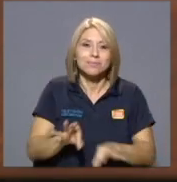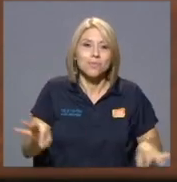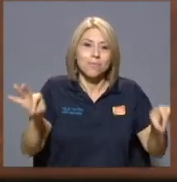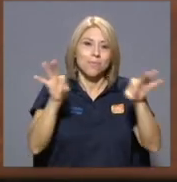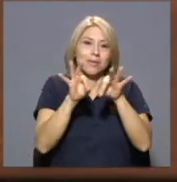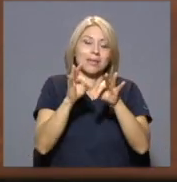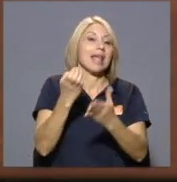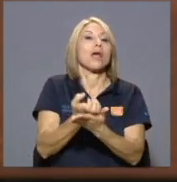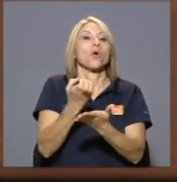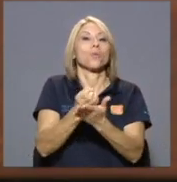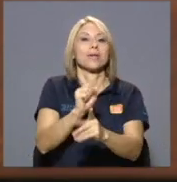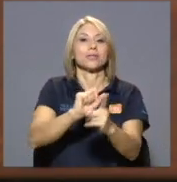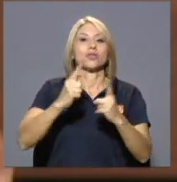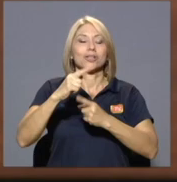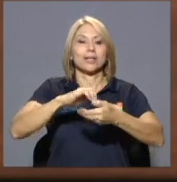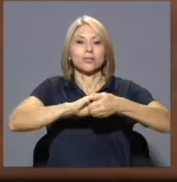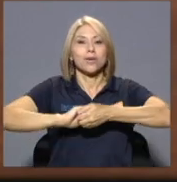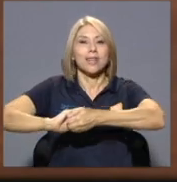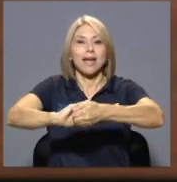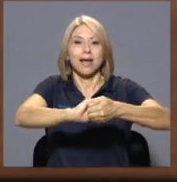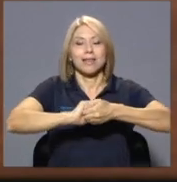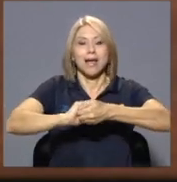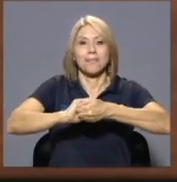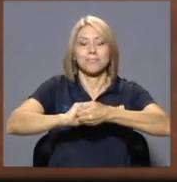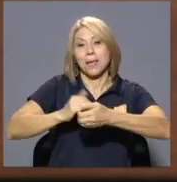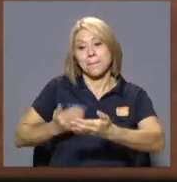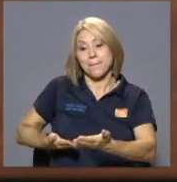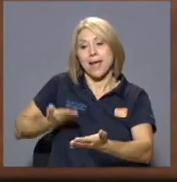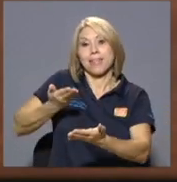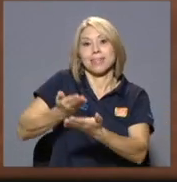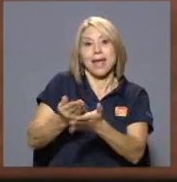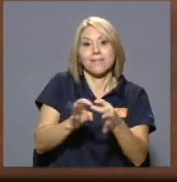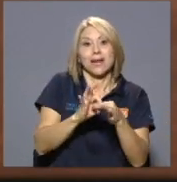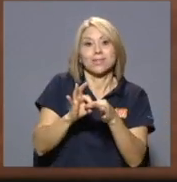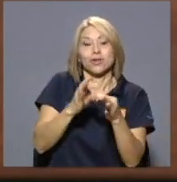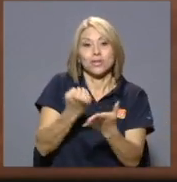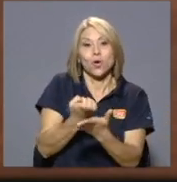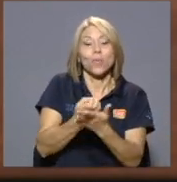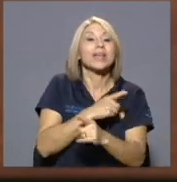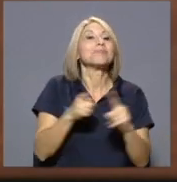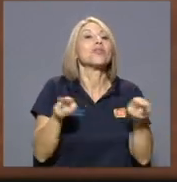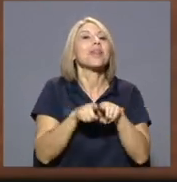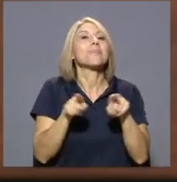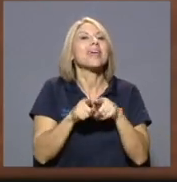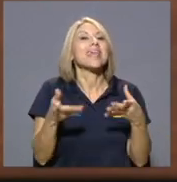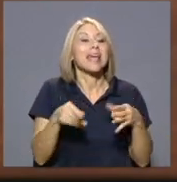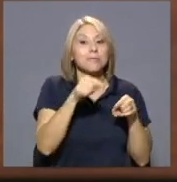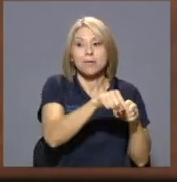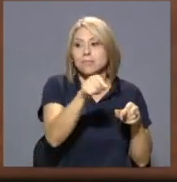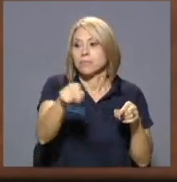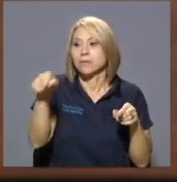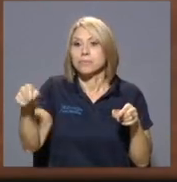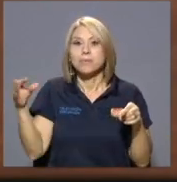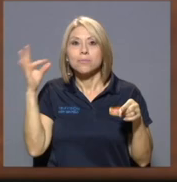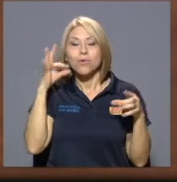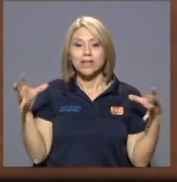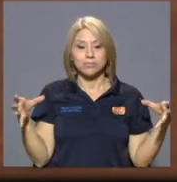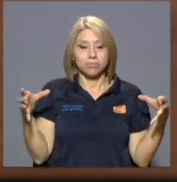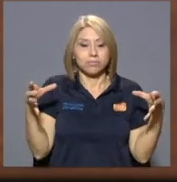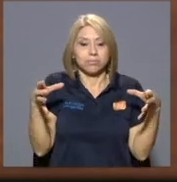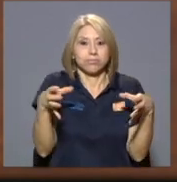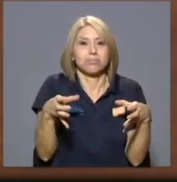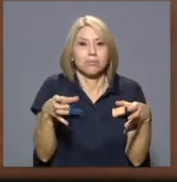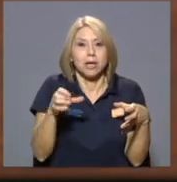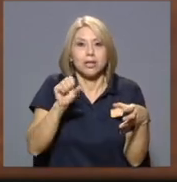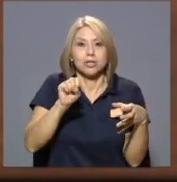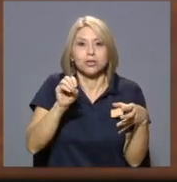economía social solidaria viene a plantear estas relaciones económicas, pero por el otro lado viene a plantear una unión de mujeres, ¿verdad? Una unión sororaria de